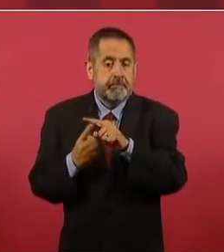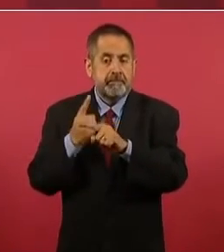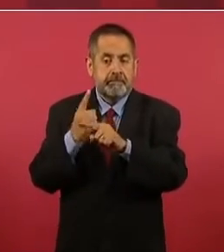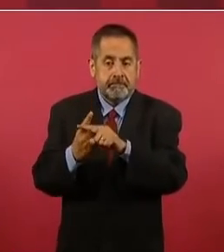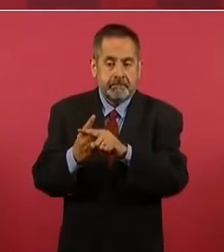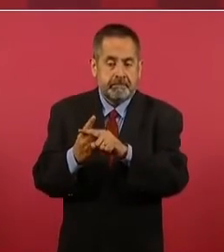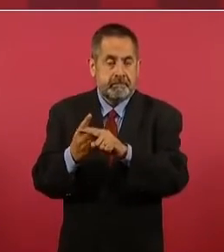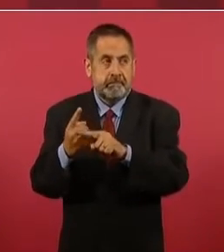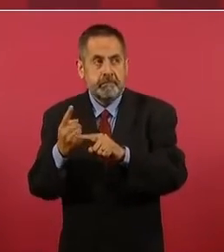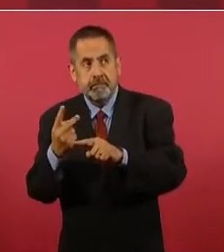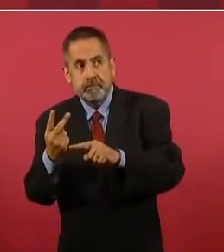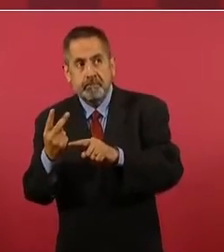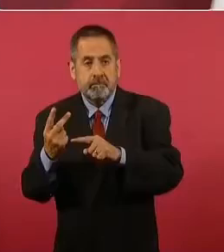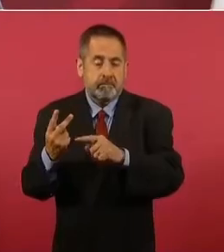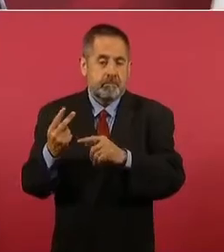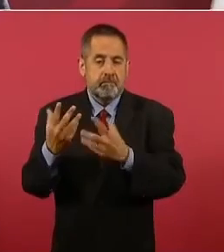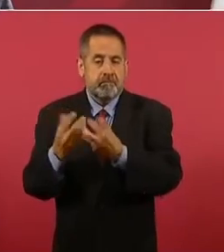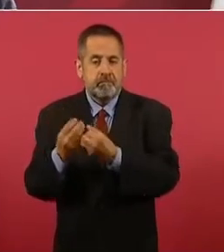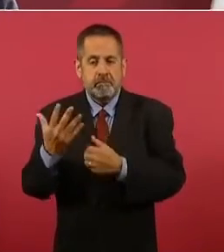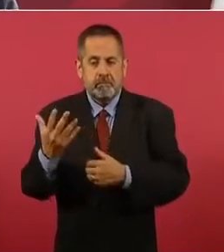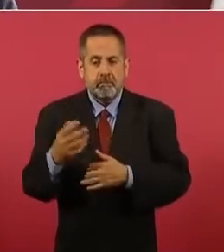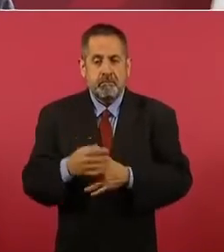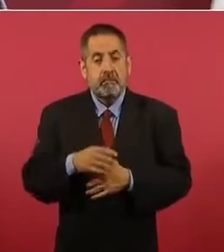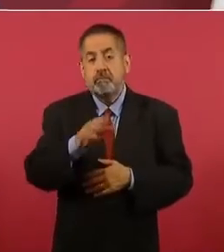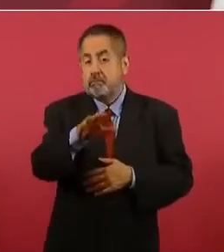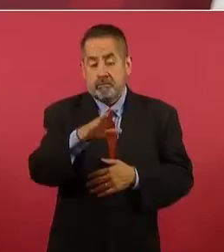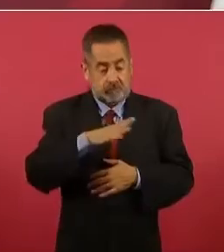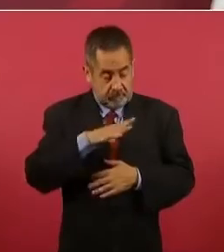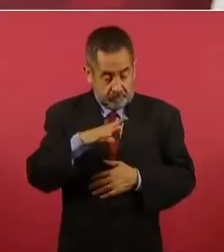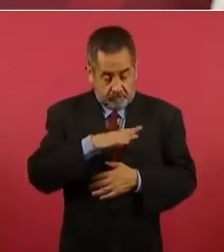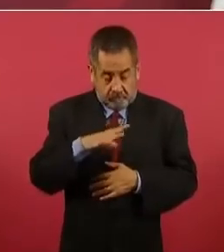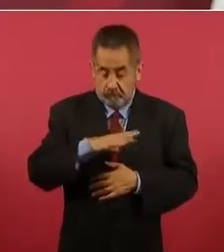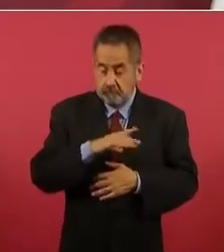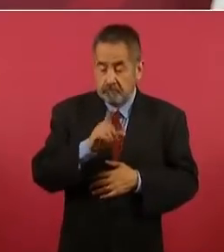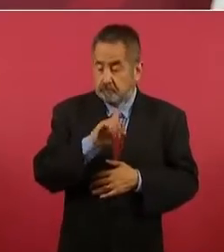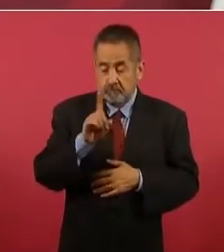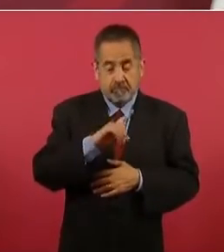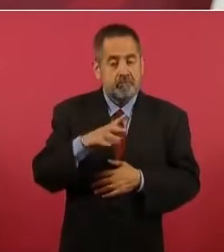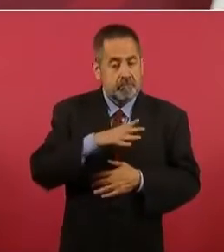No, había una niña, parece,